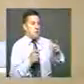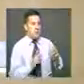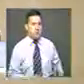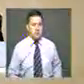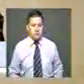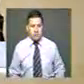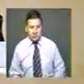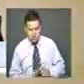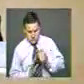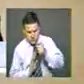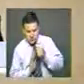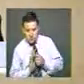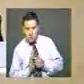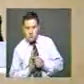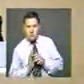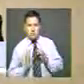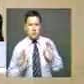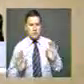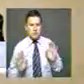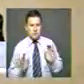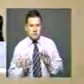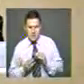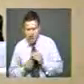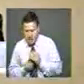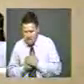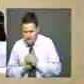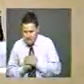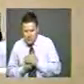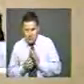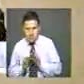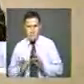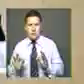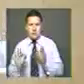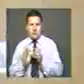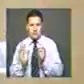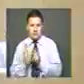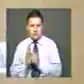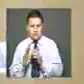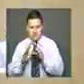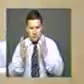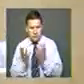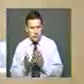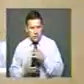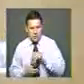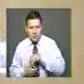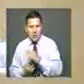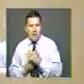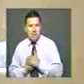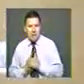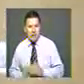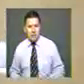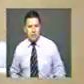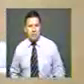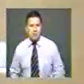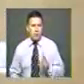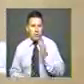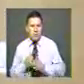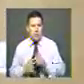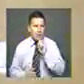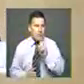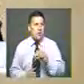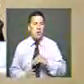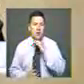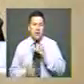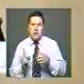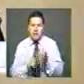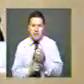El matrimonio es un asunto de la intimidad, hace parte de la esfera de lo privado. Última pregunta, ¿cuál es el alcance y